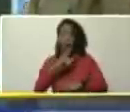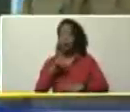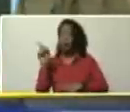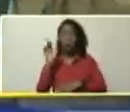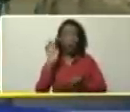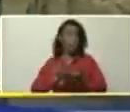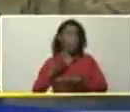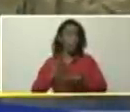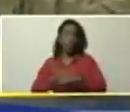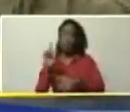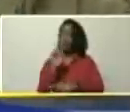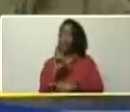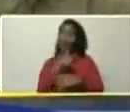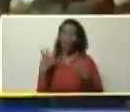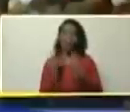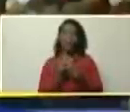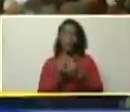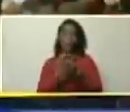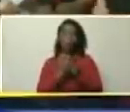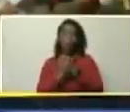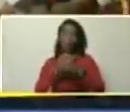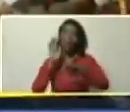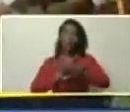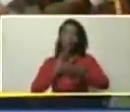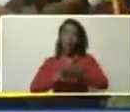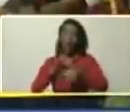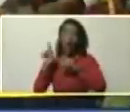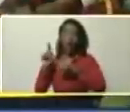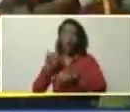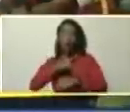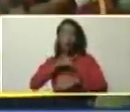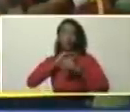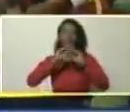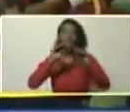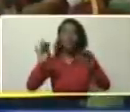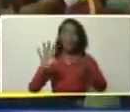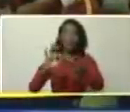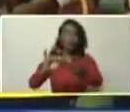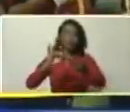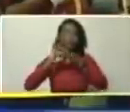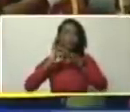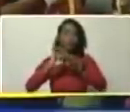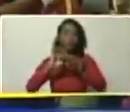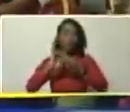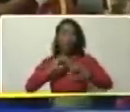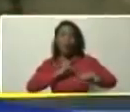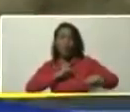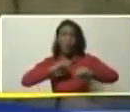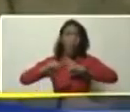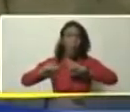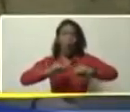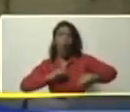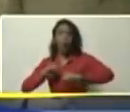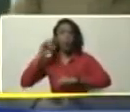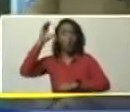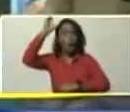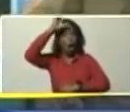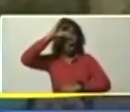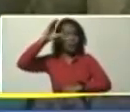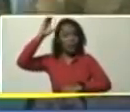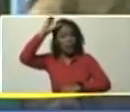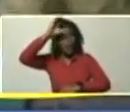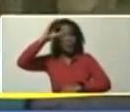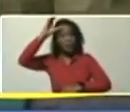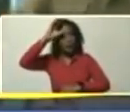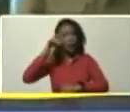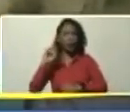ocurrir, compañeros, compañeras. Por eso nuestro llamado a la unidad, a la movilización, a la conciencia.